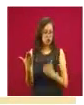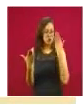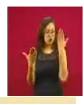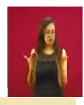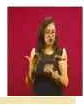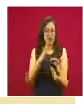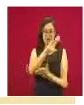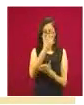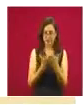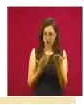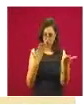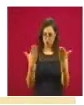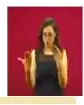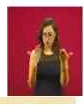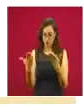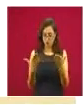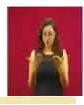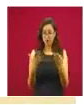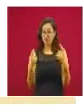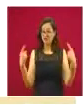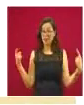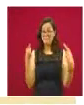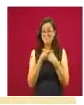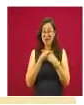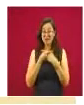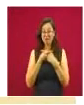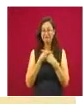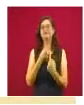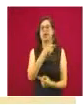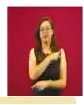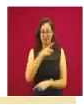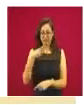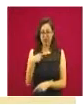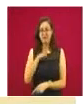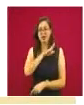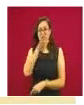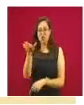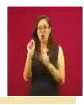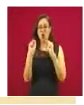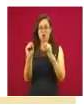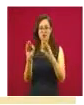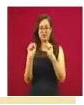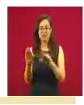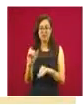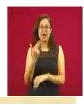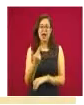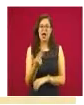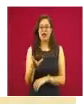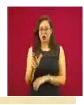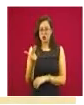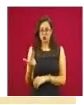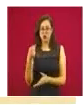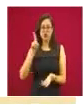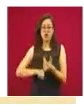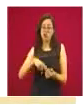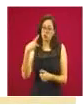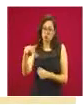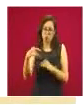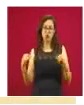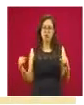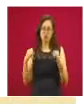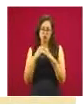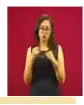con tu recibo de nómina. Si no coincide, tienes que acudir a la Oficina de Recursos Humanos de la dependencia que te paga